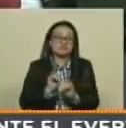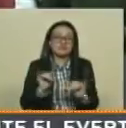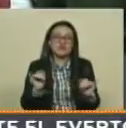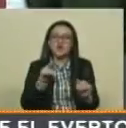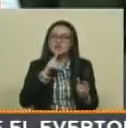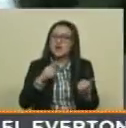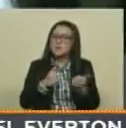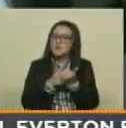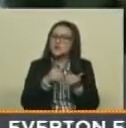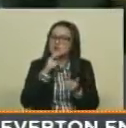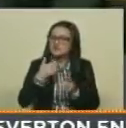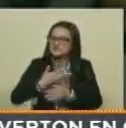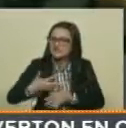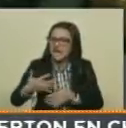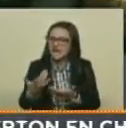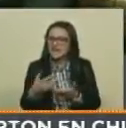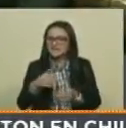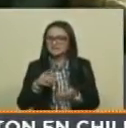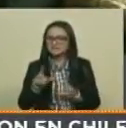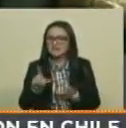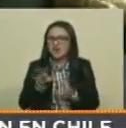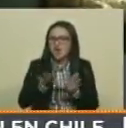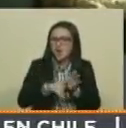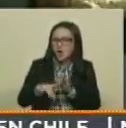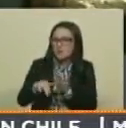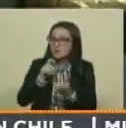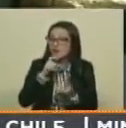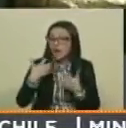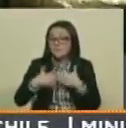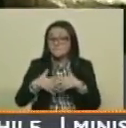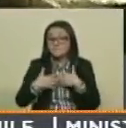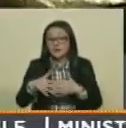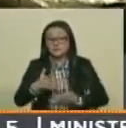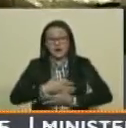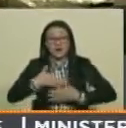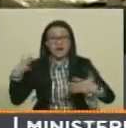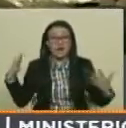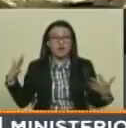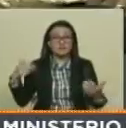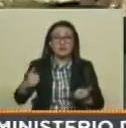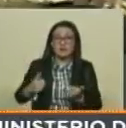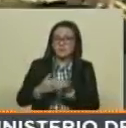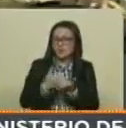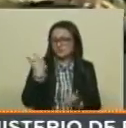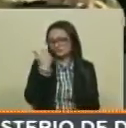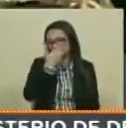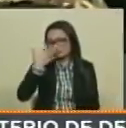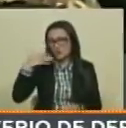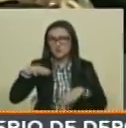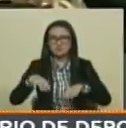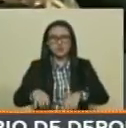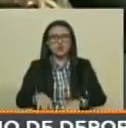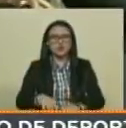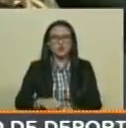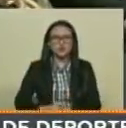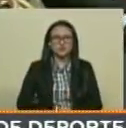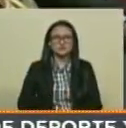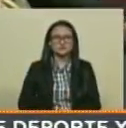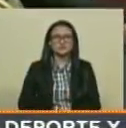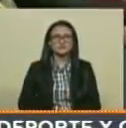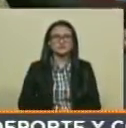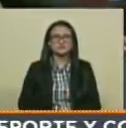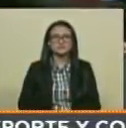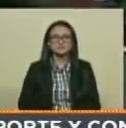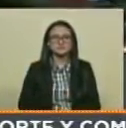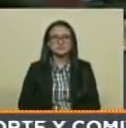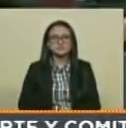favorecía? A los transnacionales, a las grandes transnacionales del capital financiero. Y